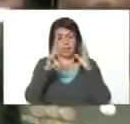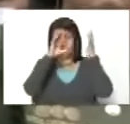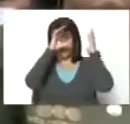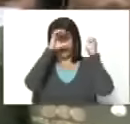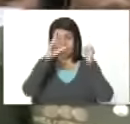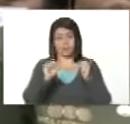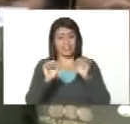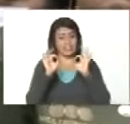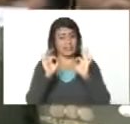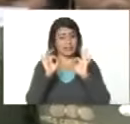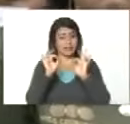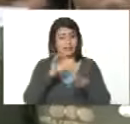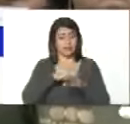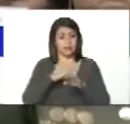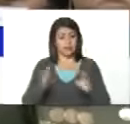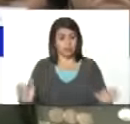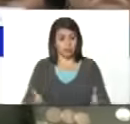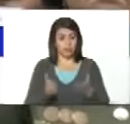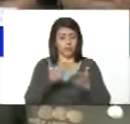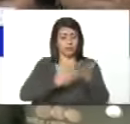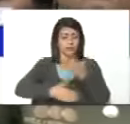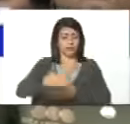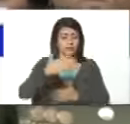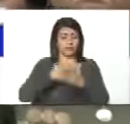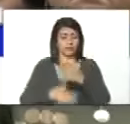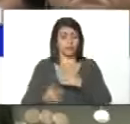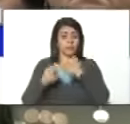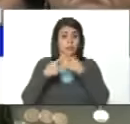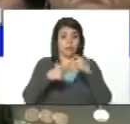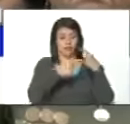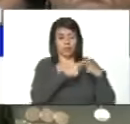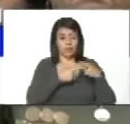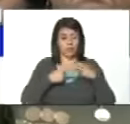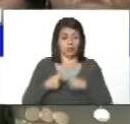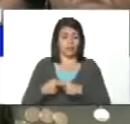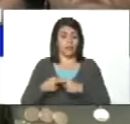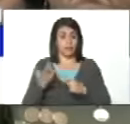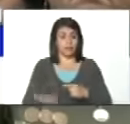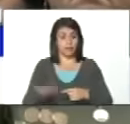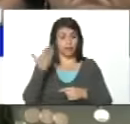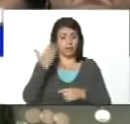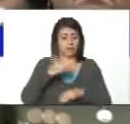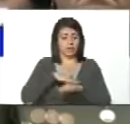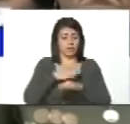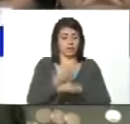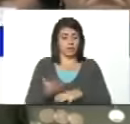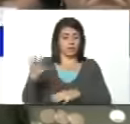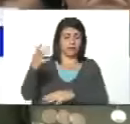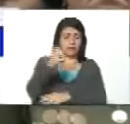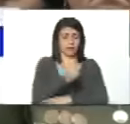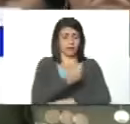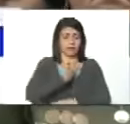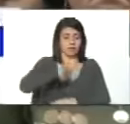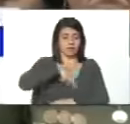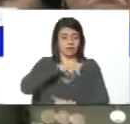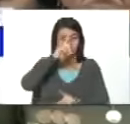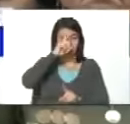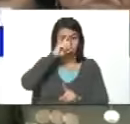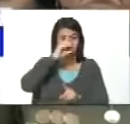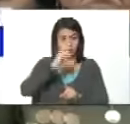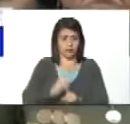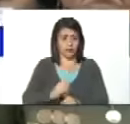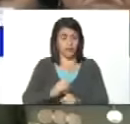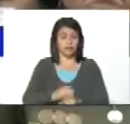visión estratégica para impulsar la cooperación multilateral, que son pilares fundamentales para alcanzar nuestros